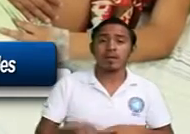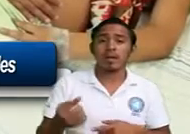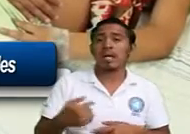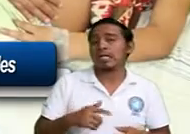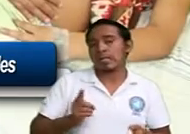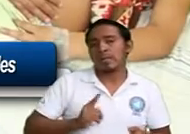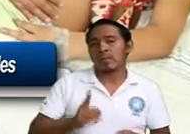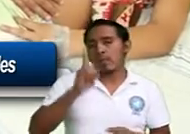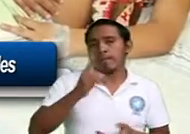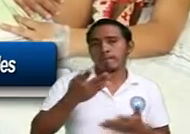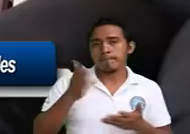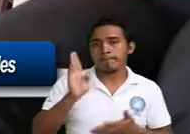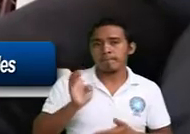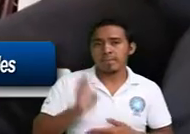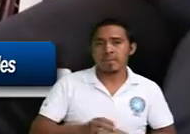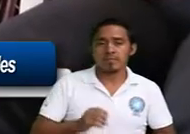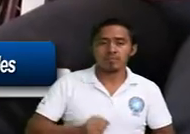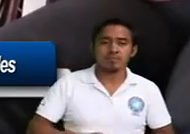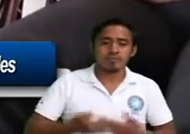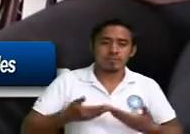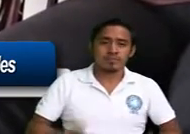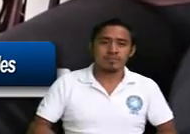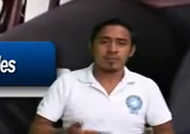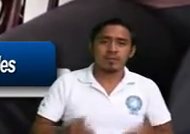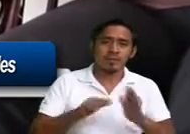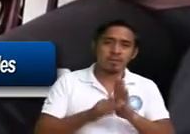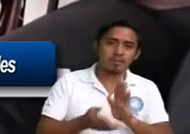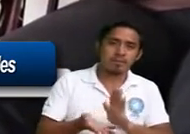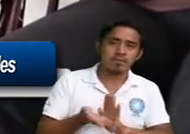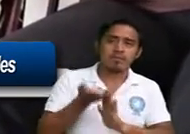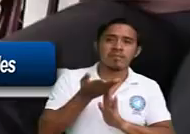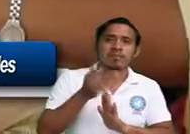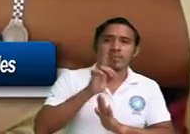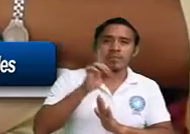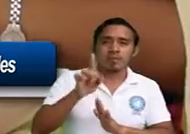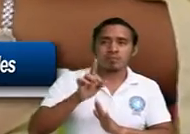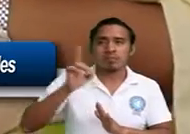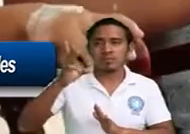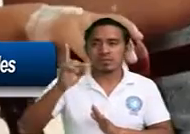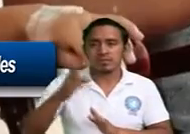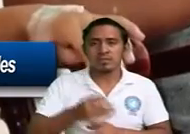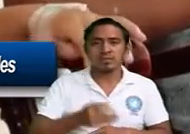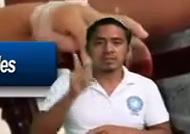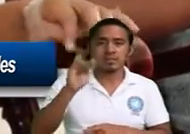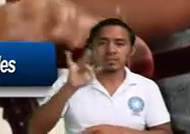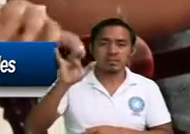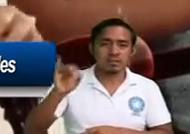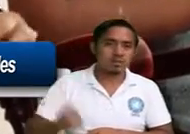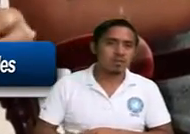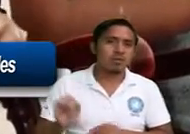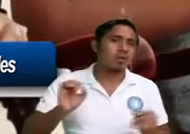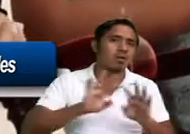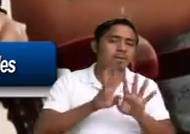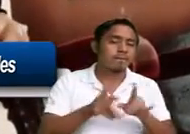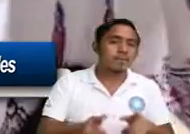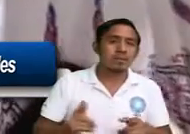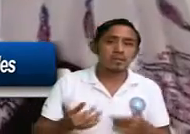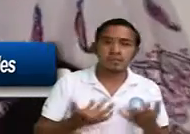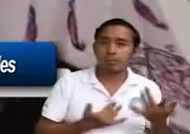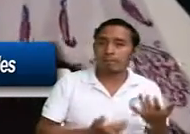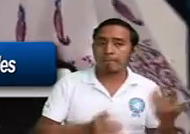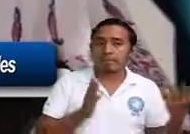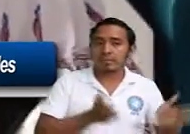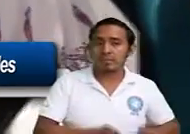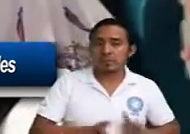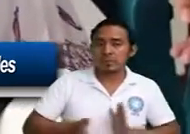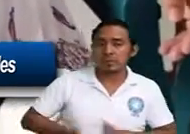bebé, puede pesar un poquito más de 11 a 13 kilos. Uh-huh. Uh-huh. En el caso de la mujer que espera un